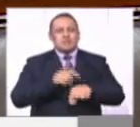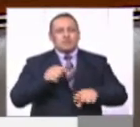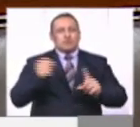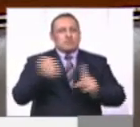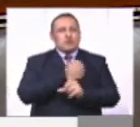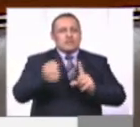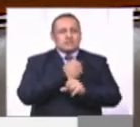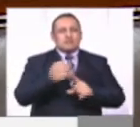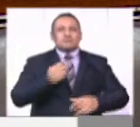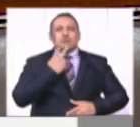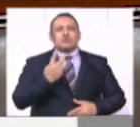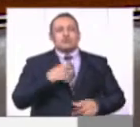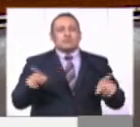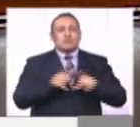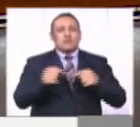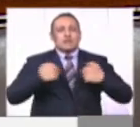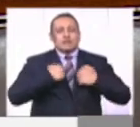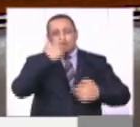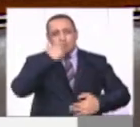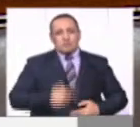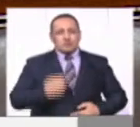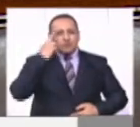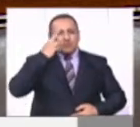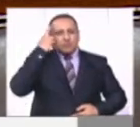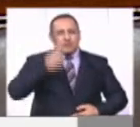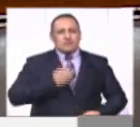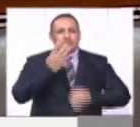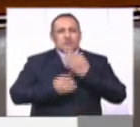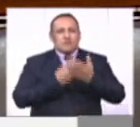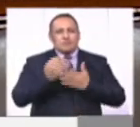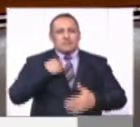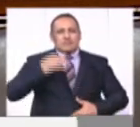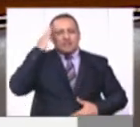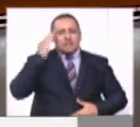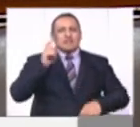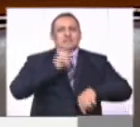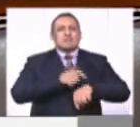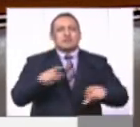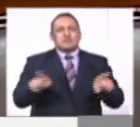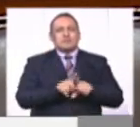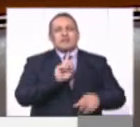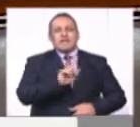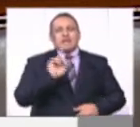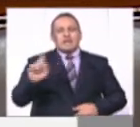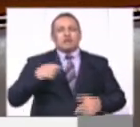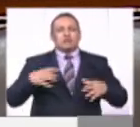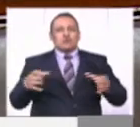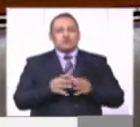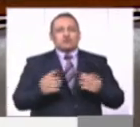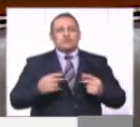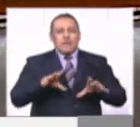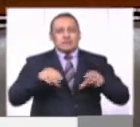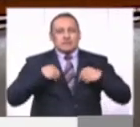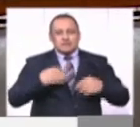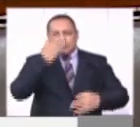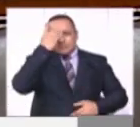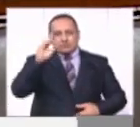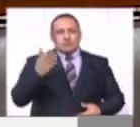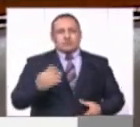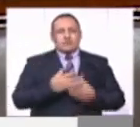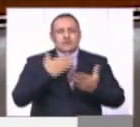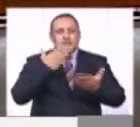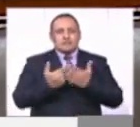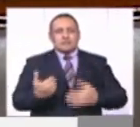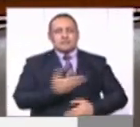verbal que yo los invito a reflexionar para tenerlo en cuenta en el momento que cada uno de nosotros va tomar una decisión